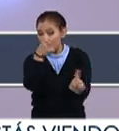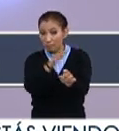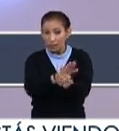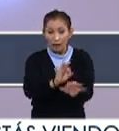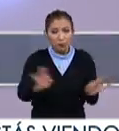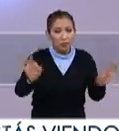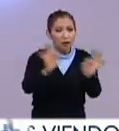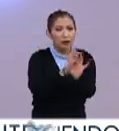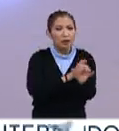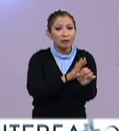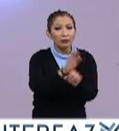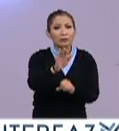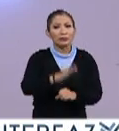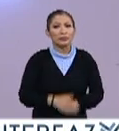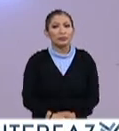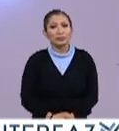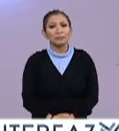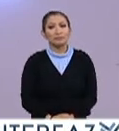más importantes